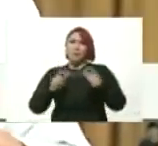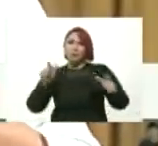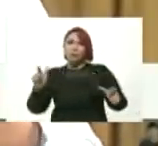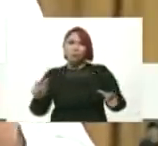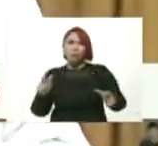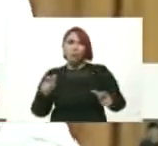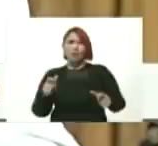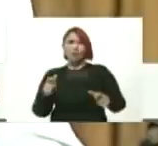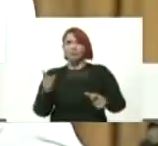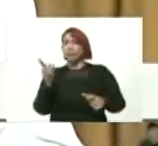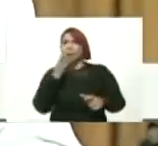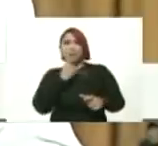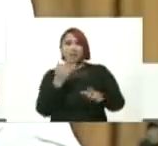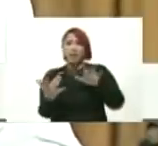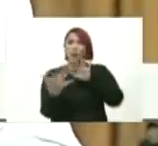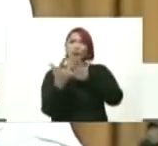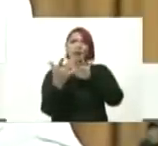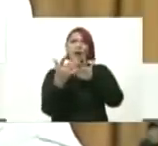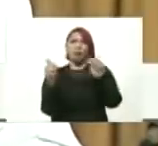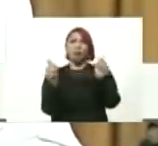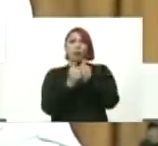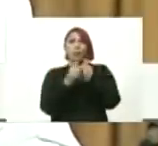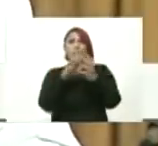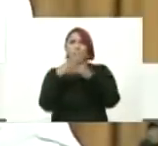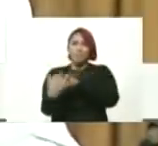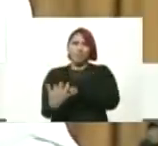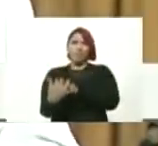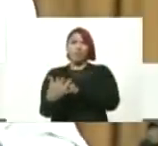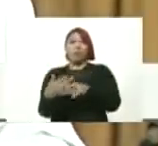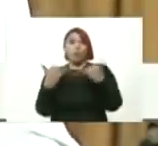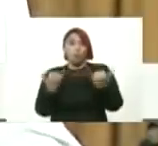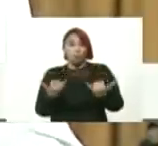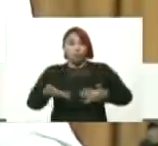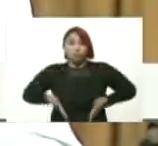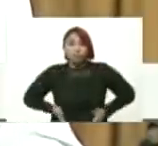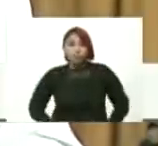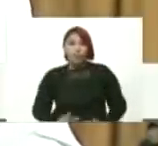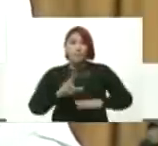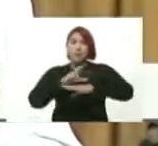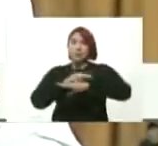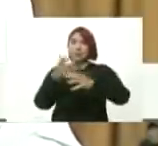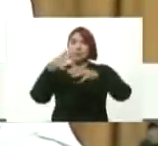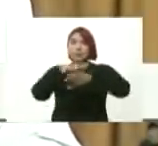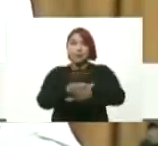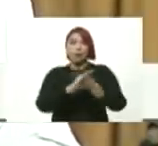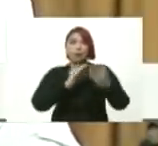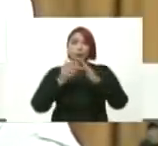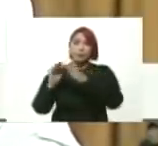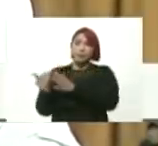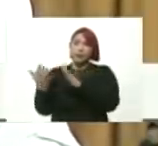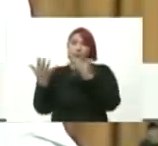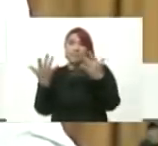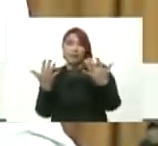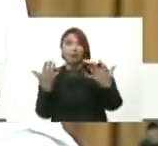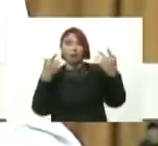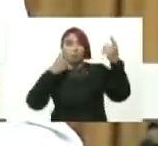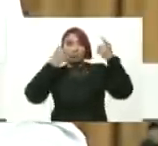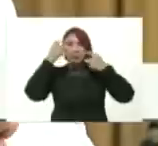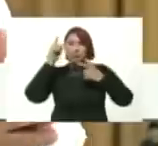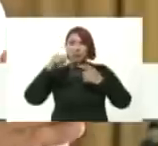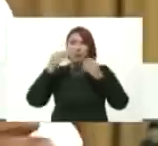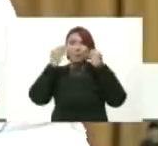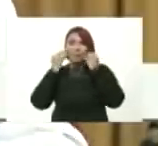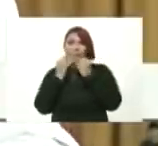así como nace el programa de medicina integral comunitaria ya de la mano del comandante chávez y el comandante fidel